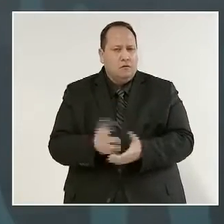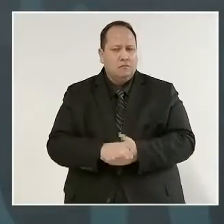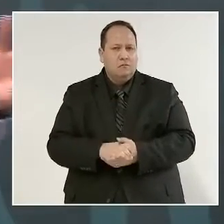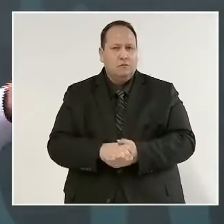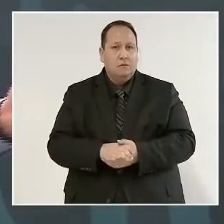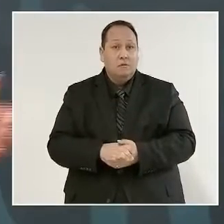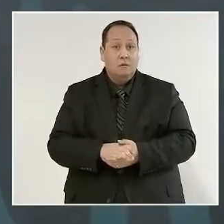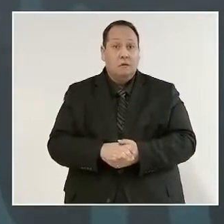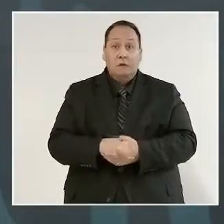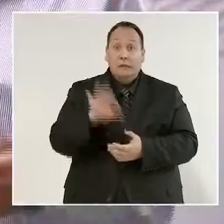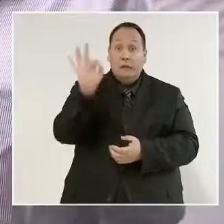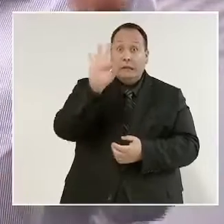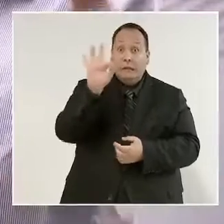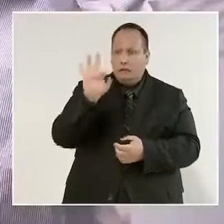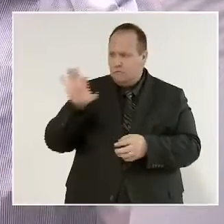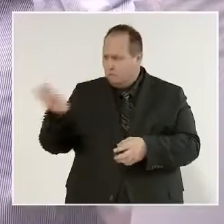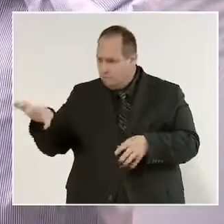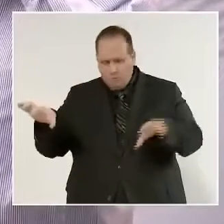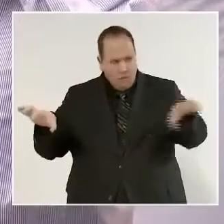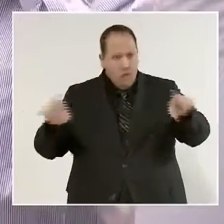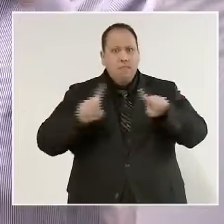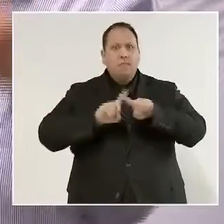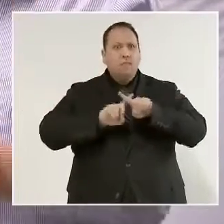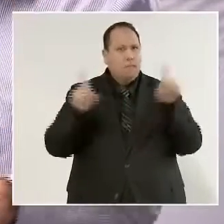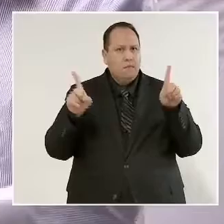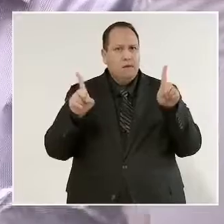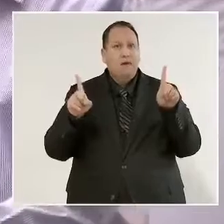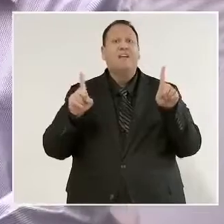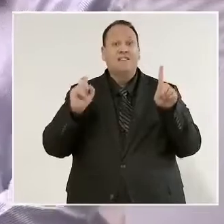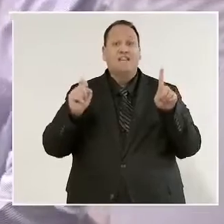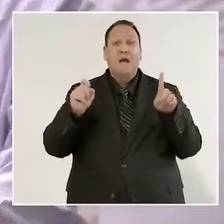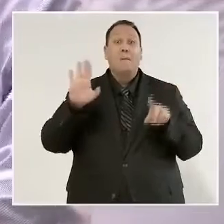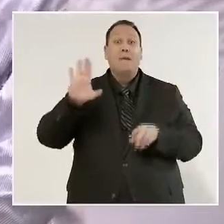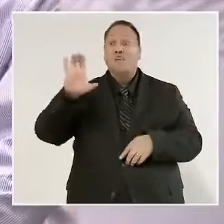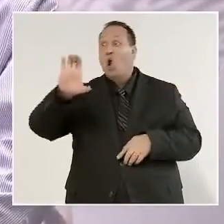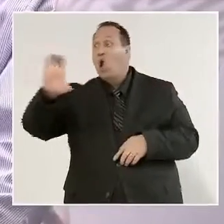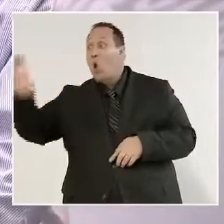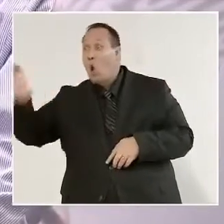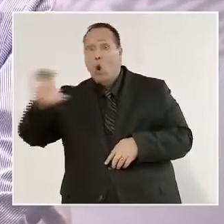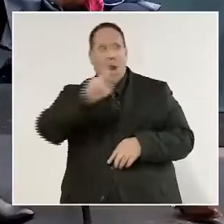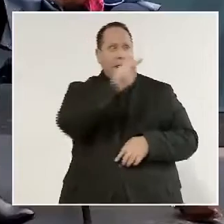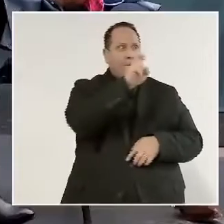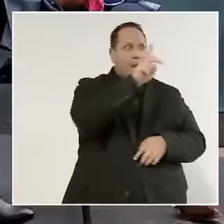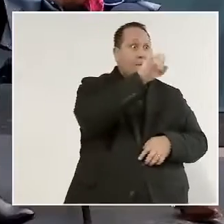Si hay alguna diferencia, es la que existe entre la Coca-Cola y la Pepsi-Cola.